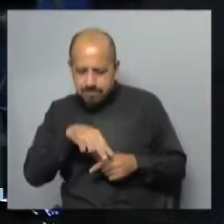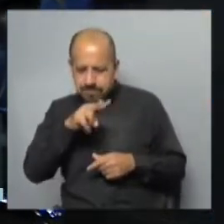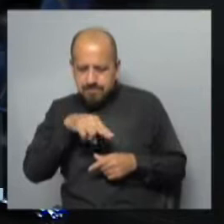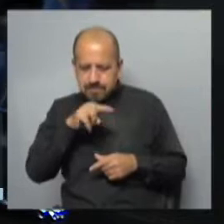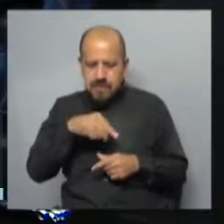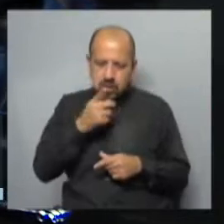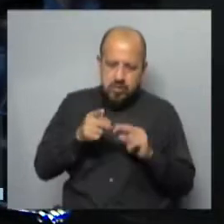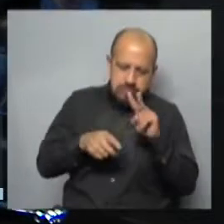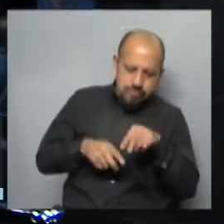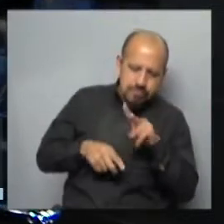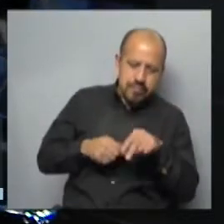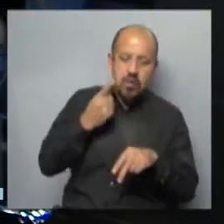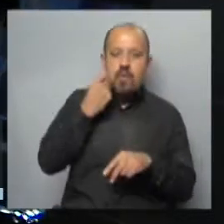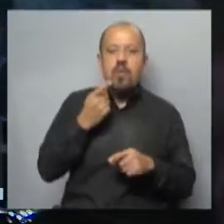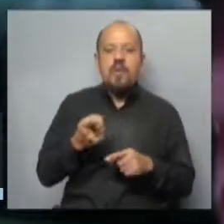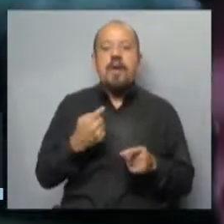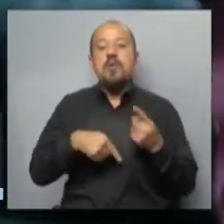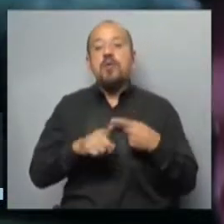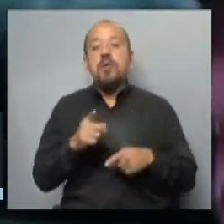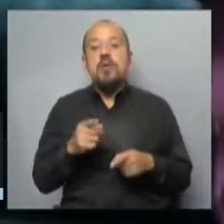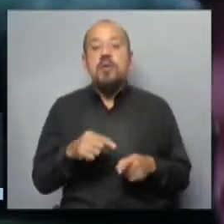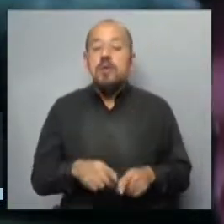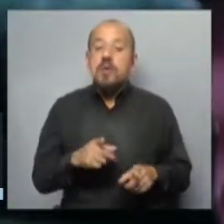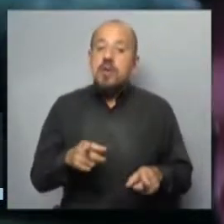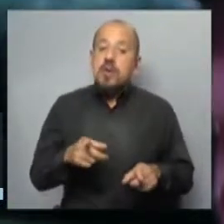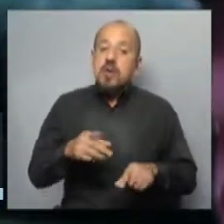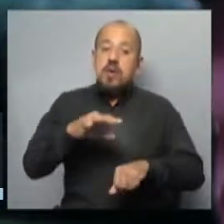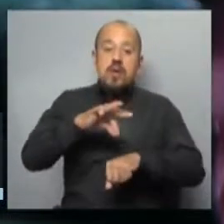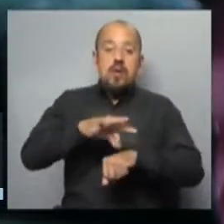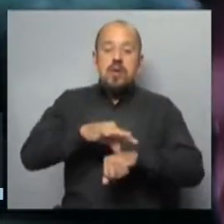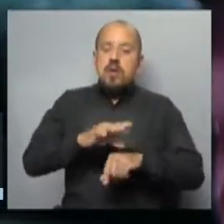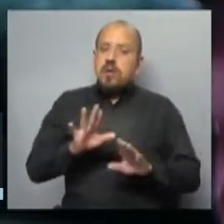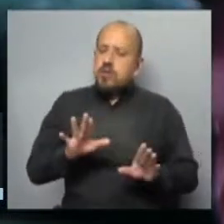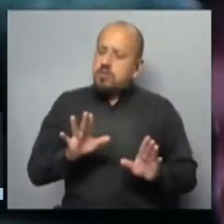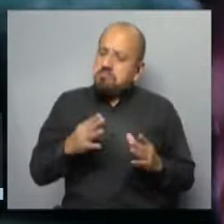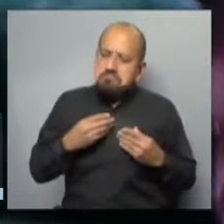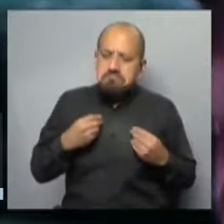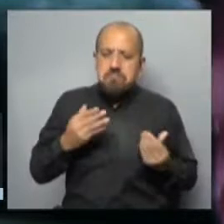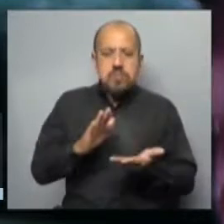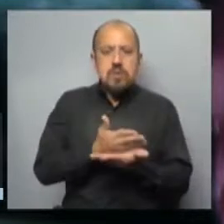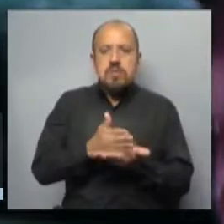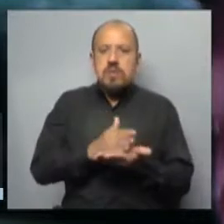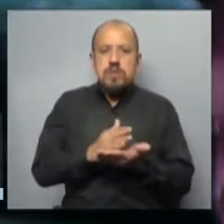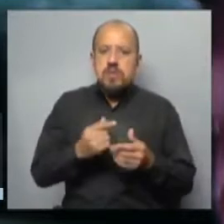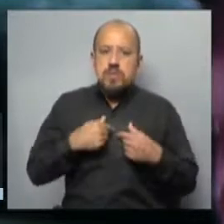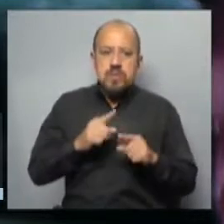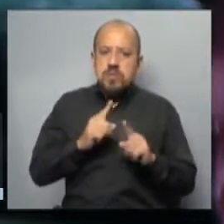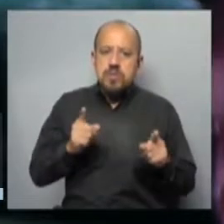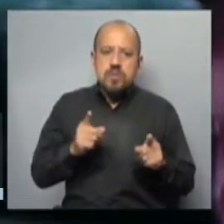también y niñas en el área de medicina yo no yo no lo siento tanto como como él